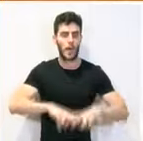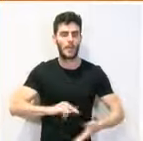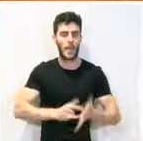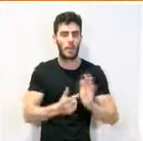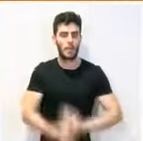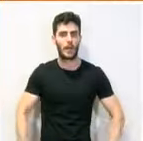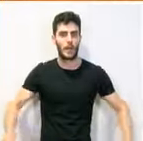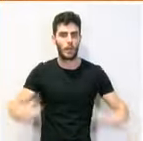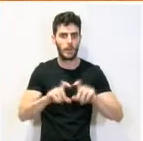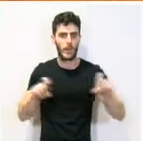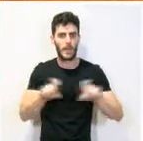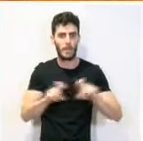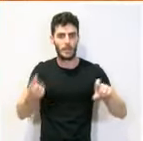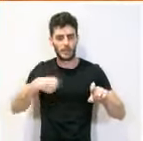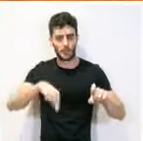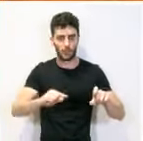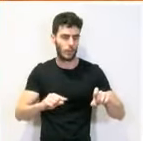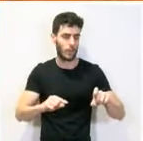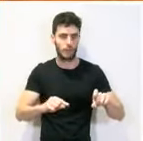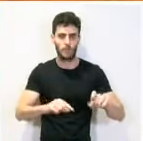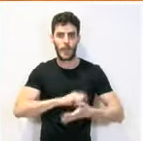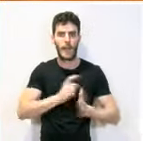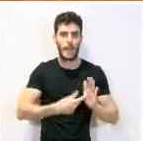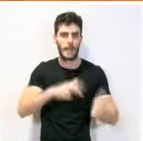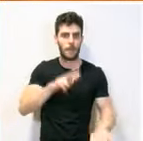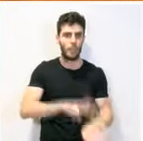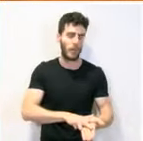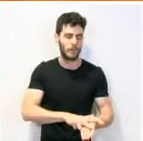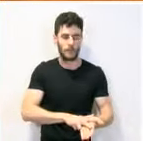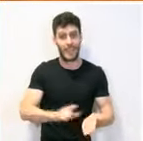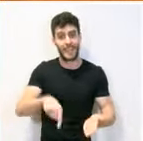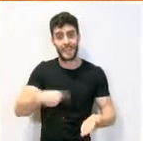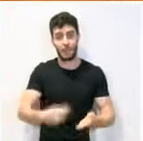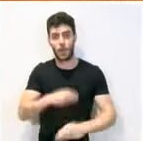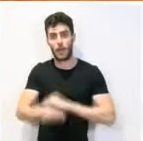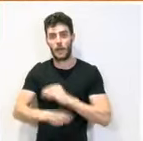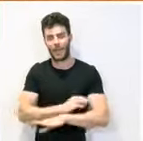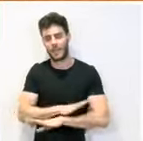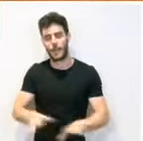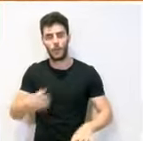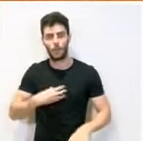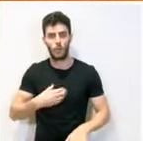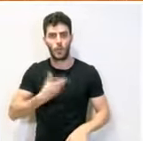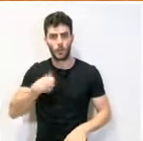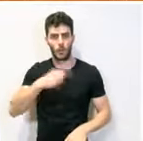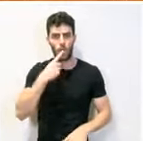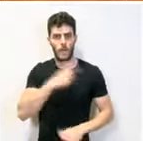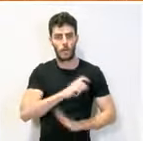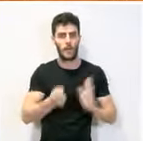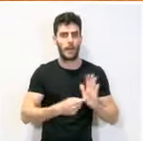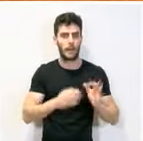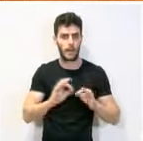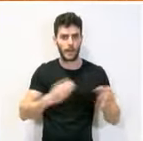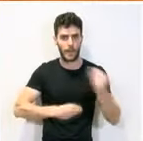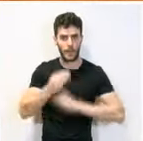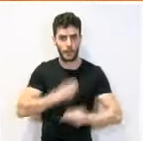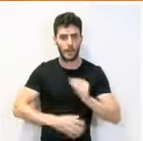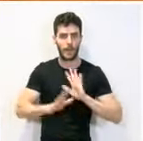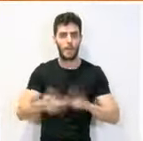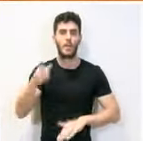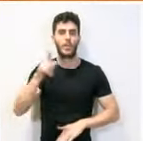igualdad en las empresas. No podemos aprobar leyes y que luego no se ejecuten. Hablábamos de la ley de la cadena alimentaria, pero